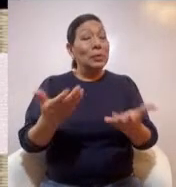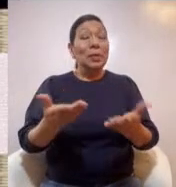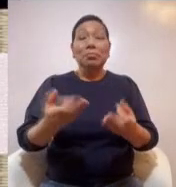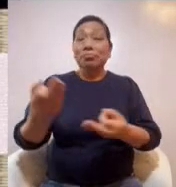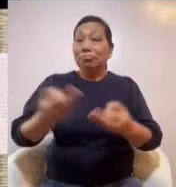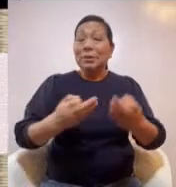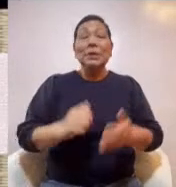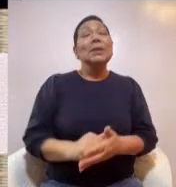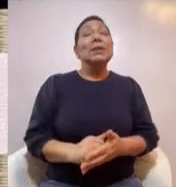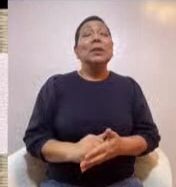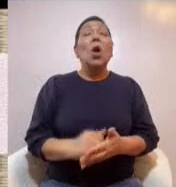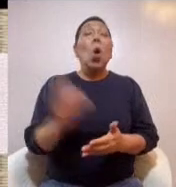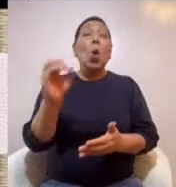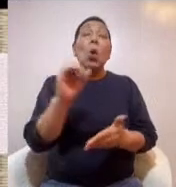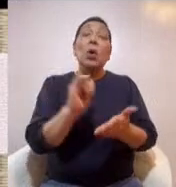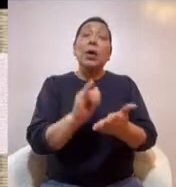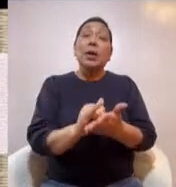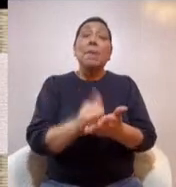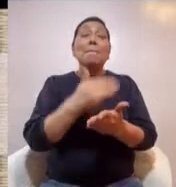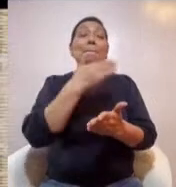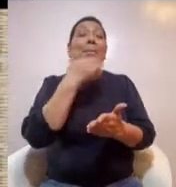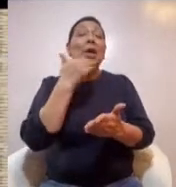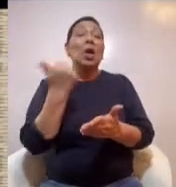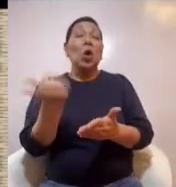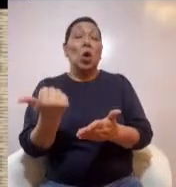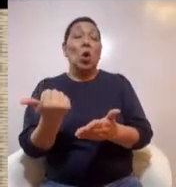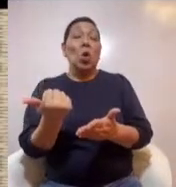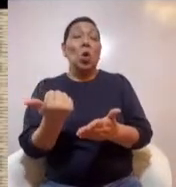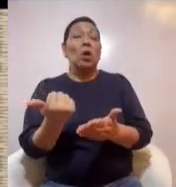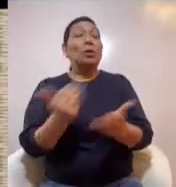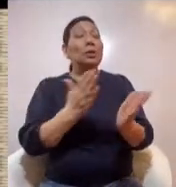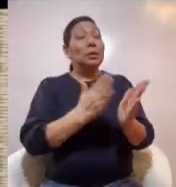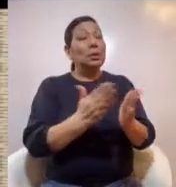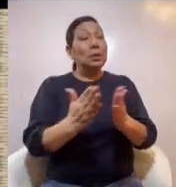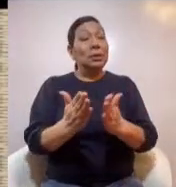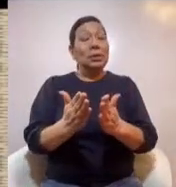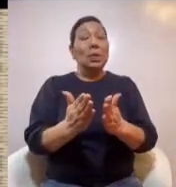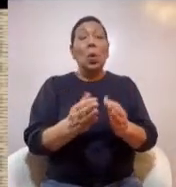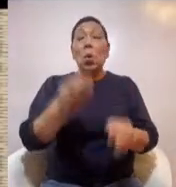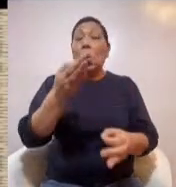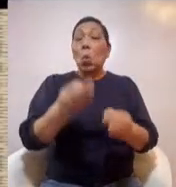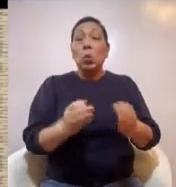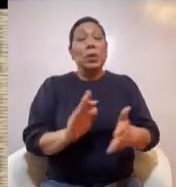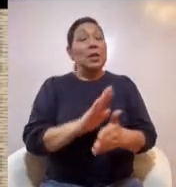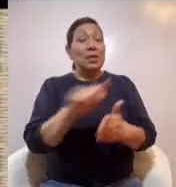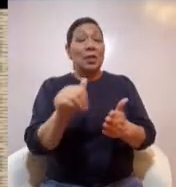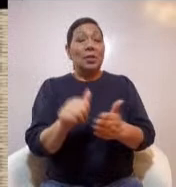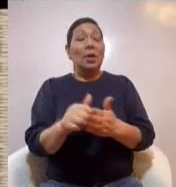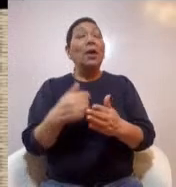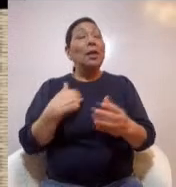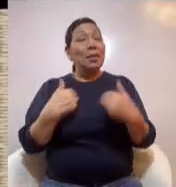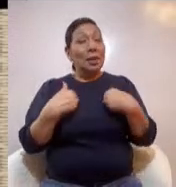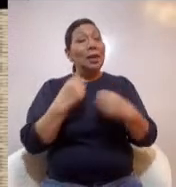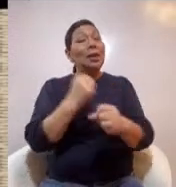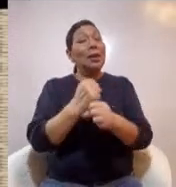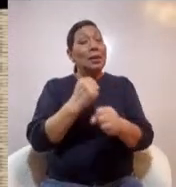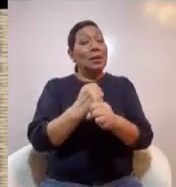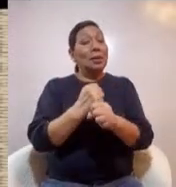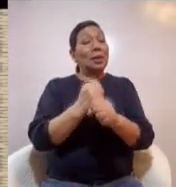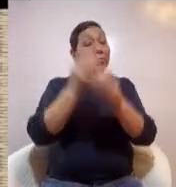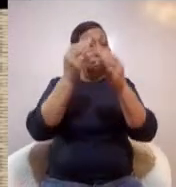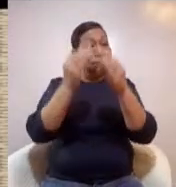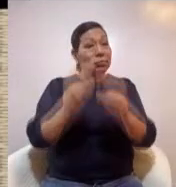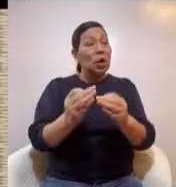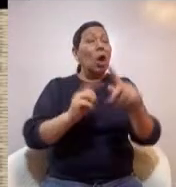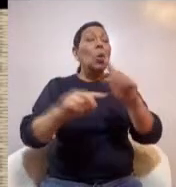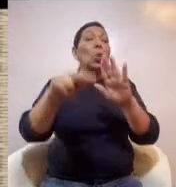peor situación presupuestaria, o los que están en una mejor situación en términos de acceso a la justicia todavía tienen que trabajar